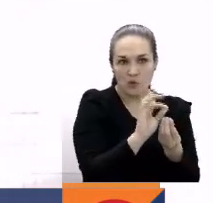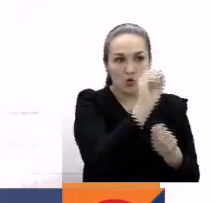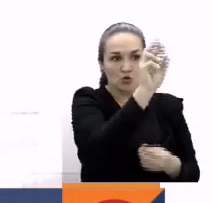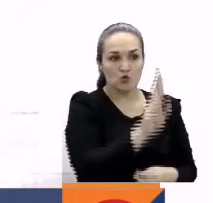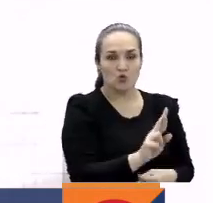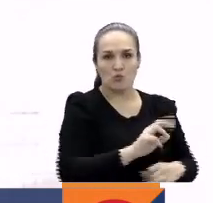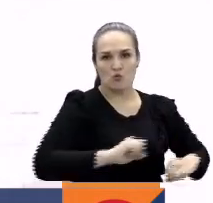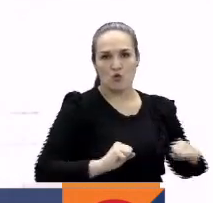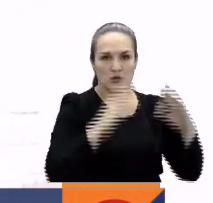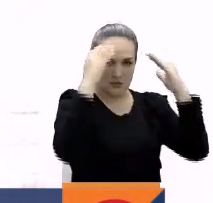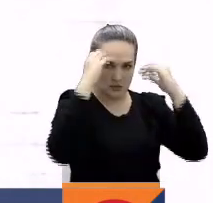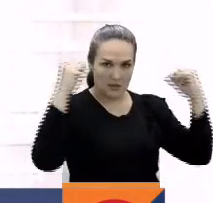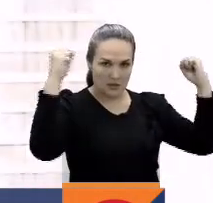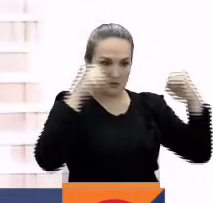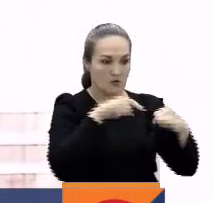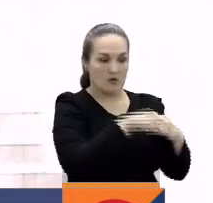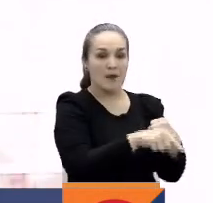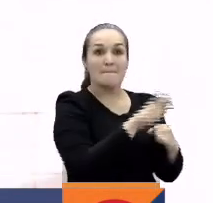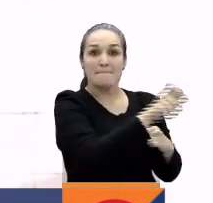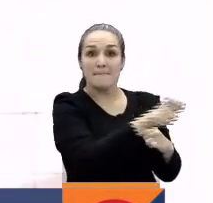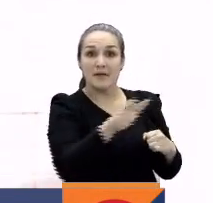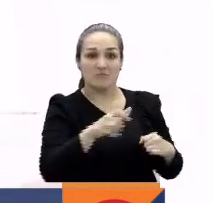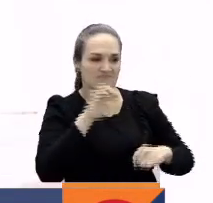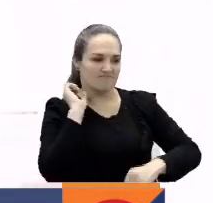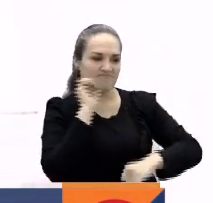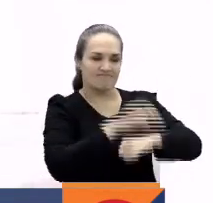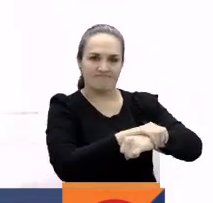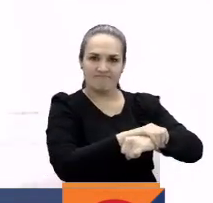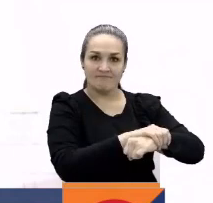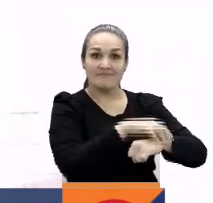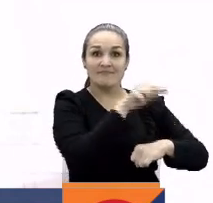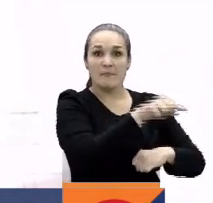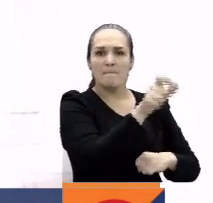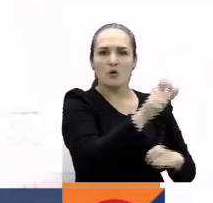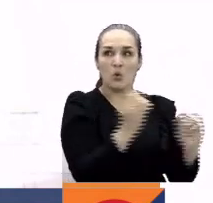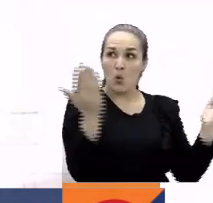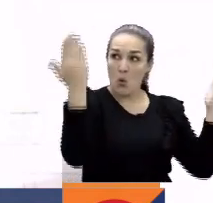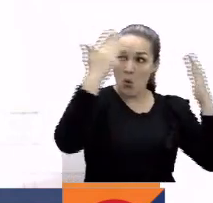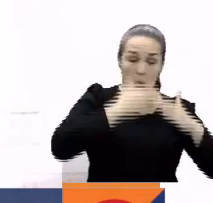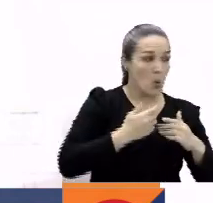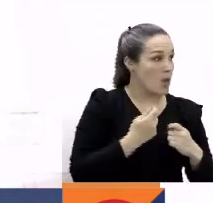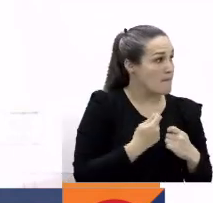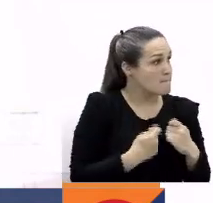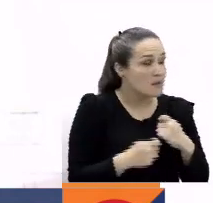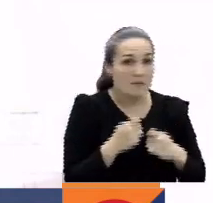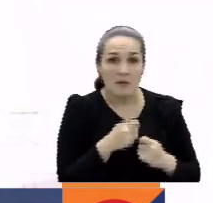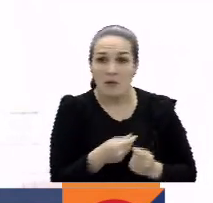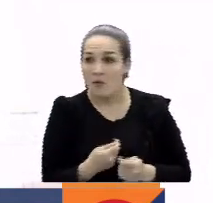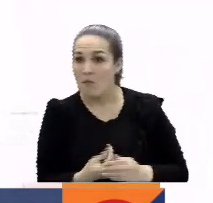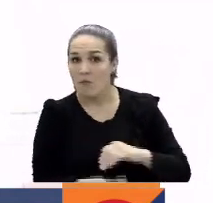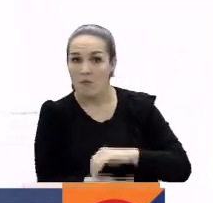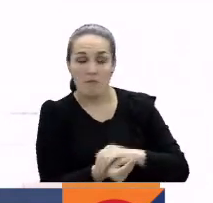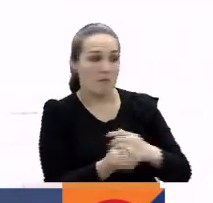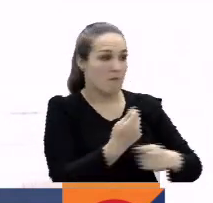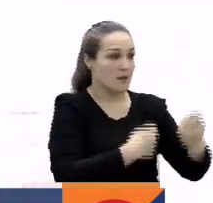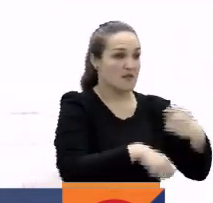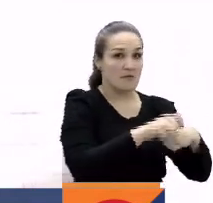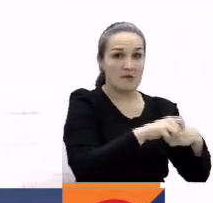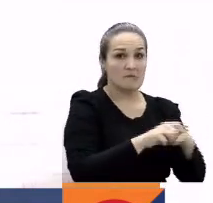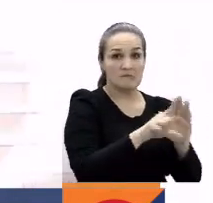ciudad. Estas personas, a través de una metodología de venta de estupefaciente